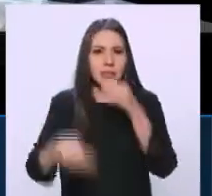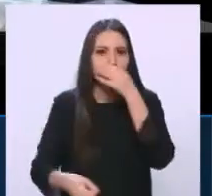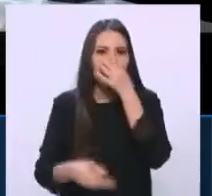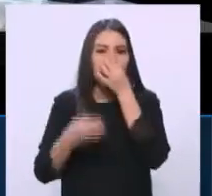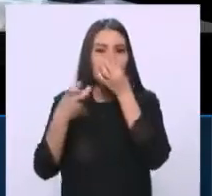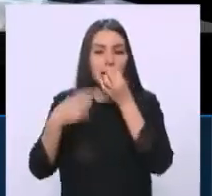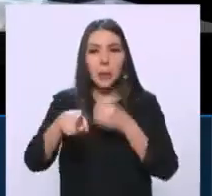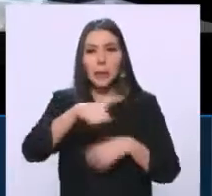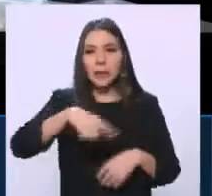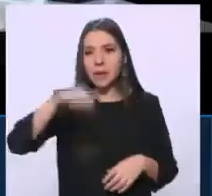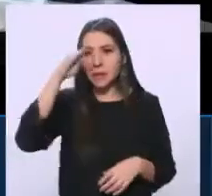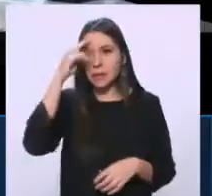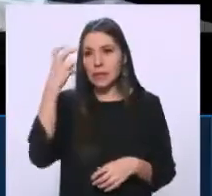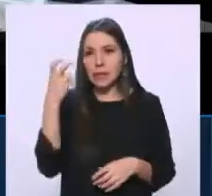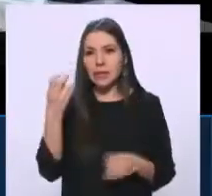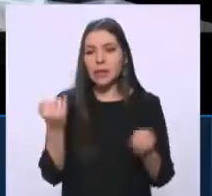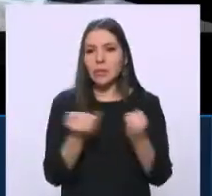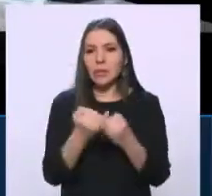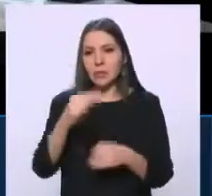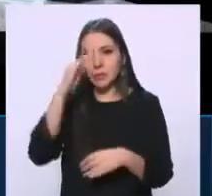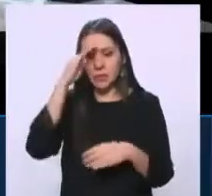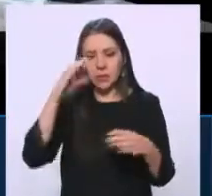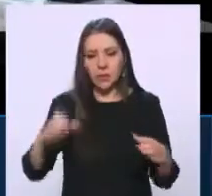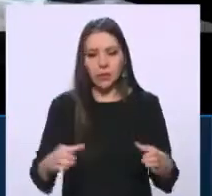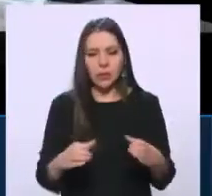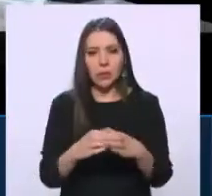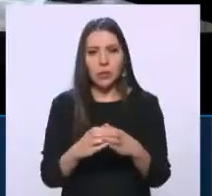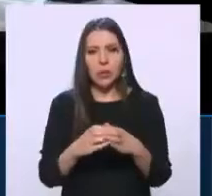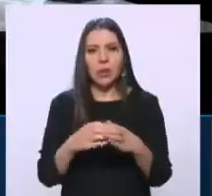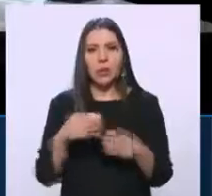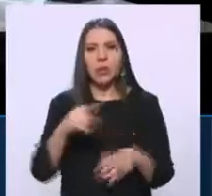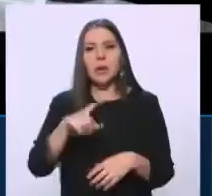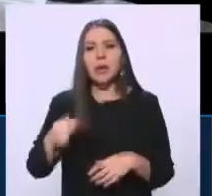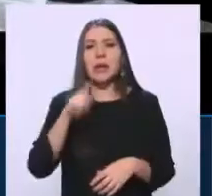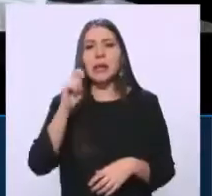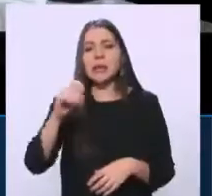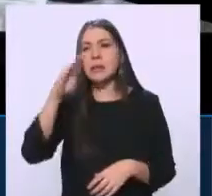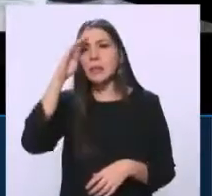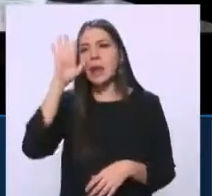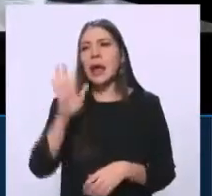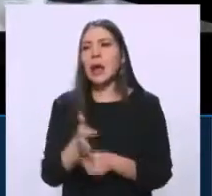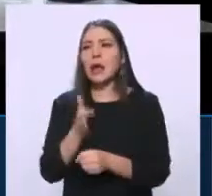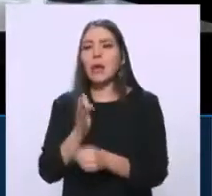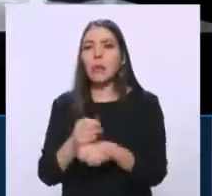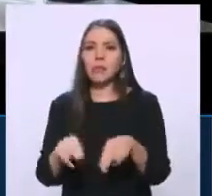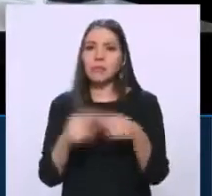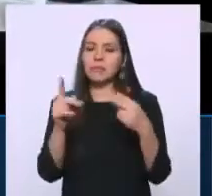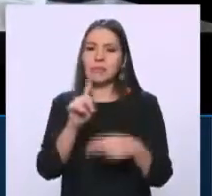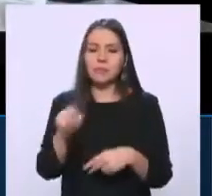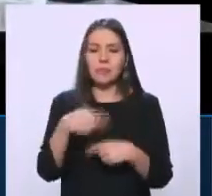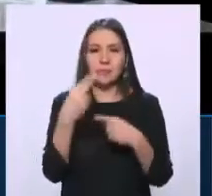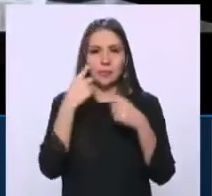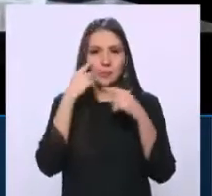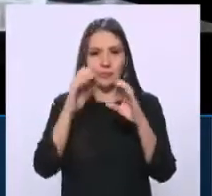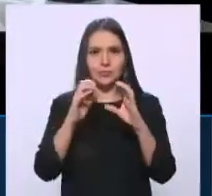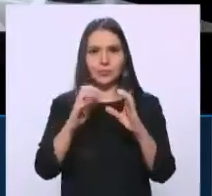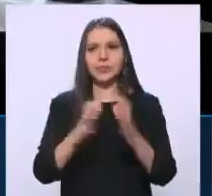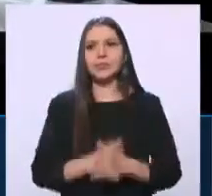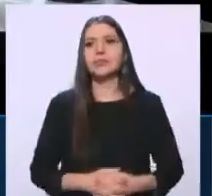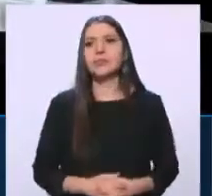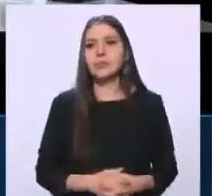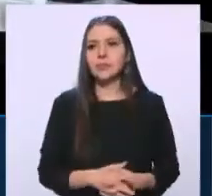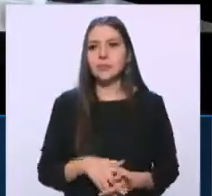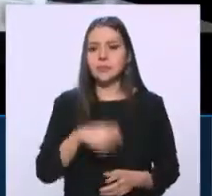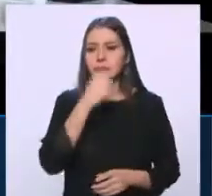hace pensar que Frena es mucho más que una mala broma. Ok, nada más, a ver, vale la pena pararnos tantito ahí,